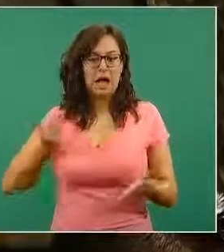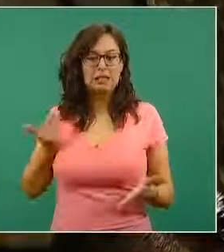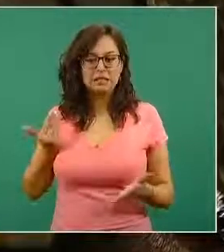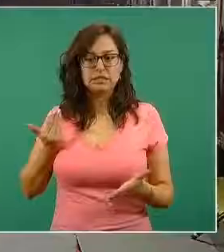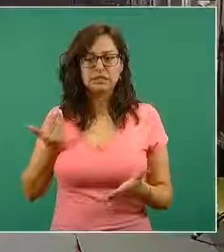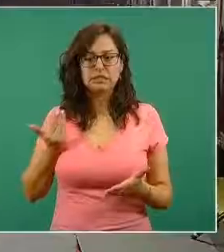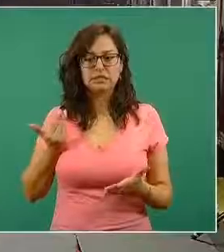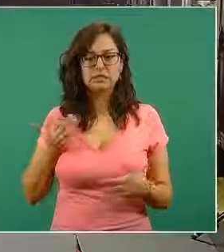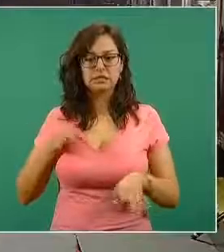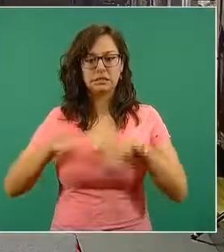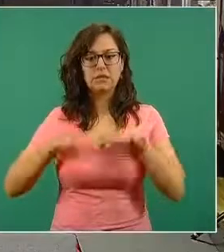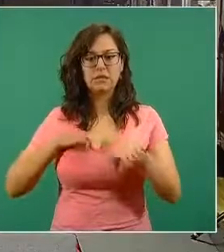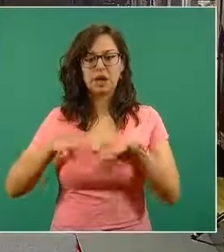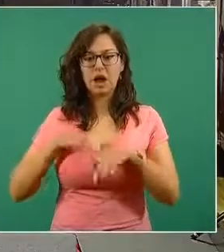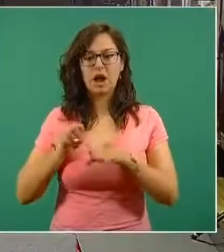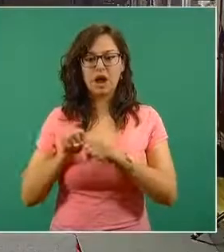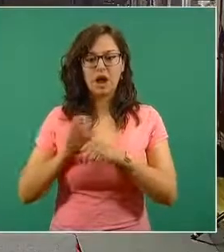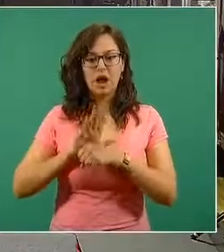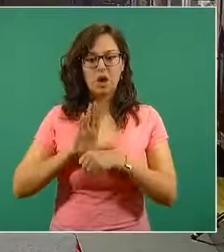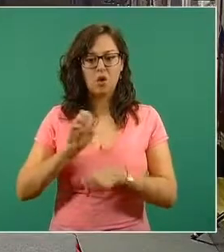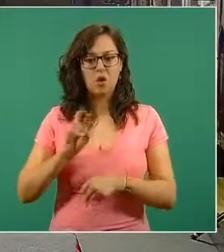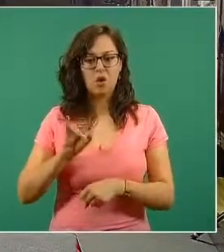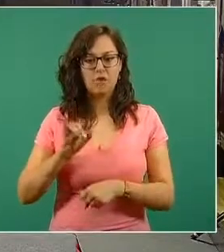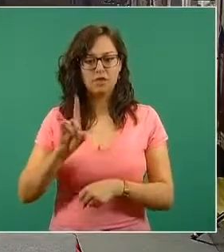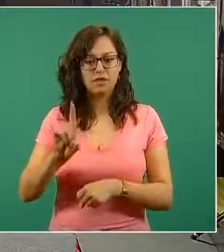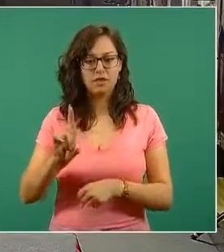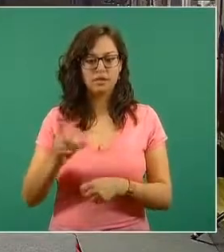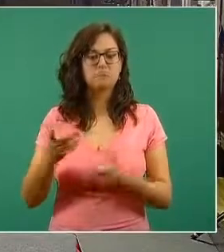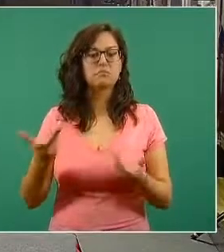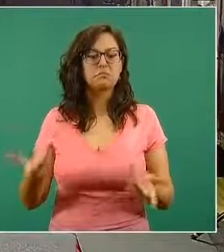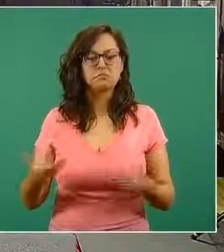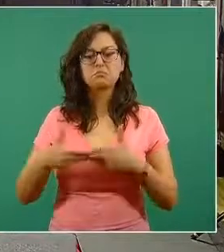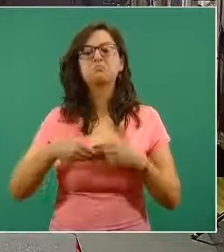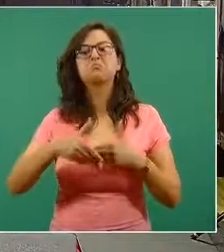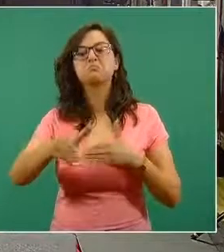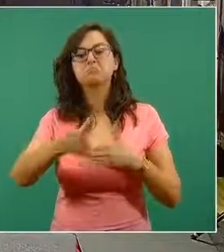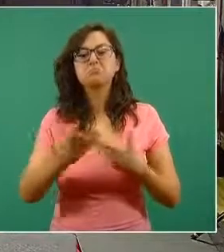el COVID durante esta temporada? Muchas gracias.